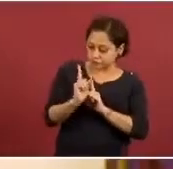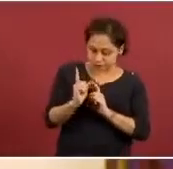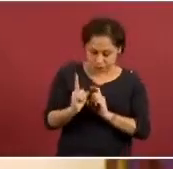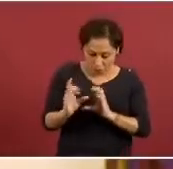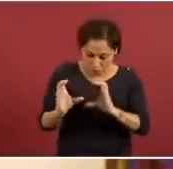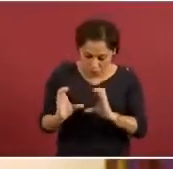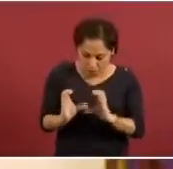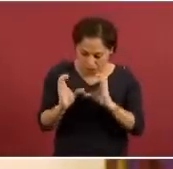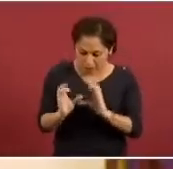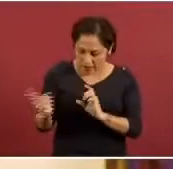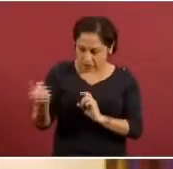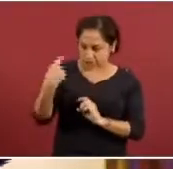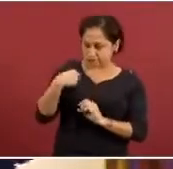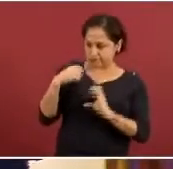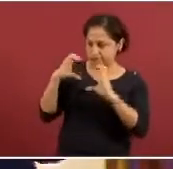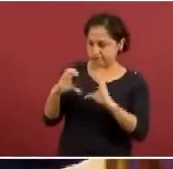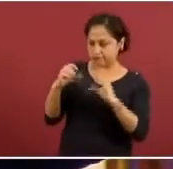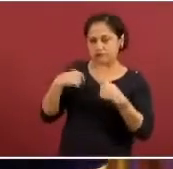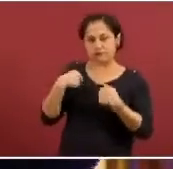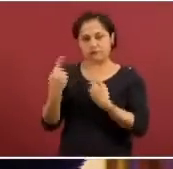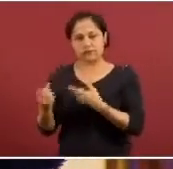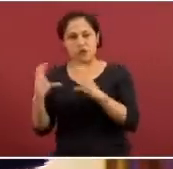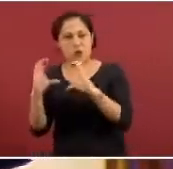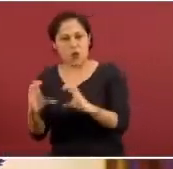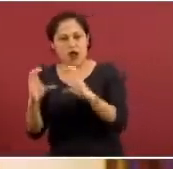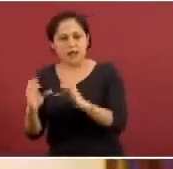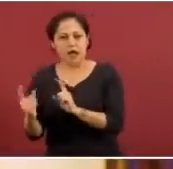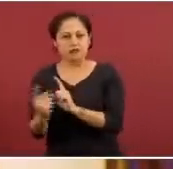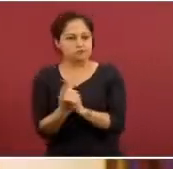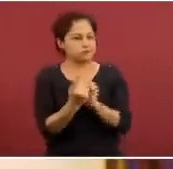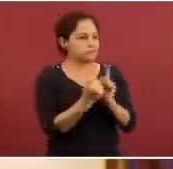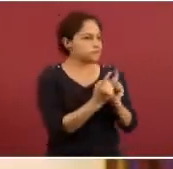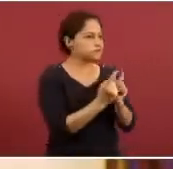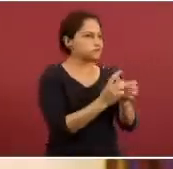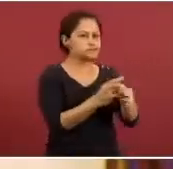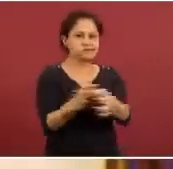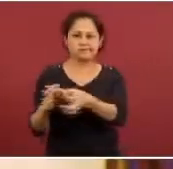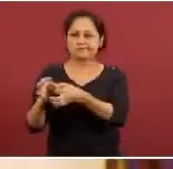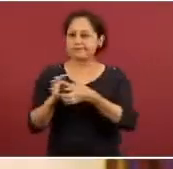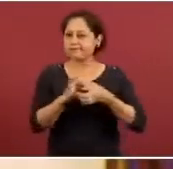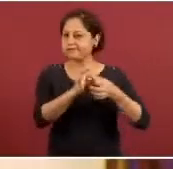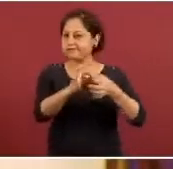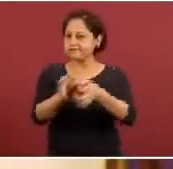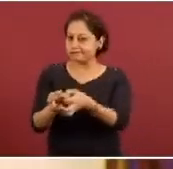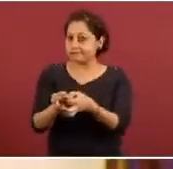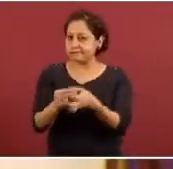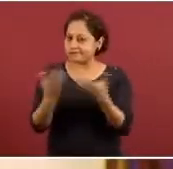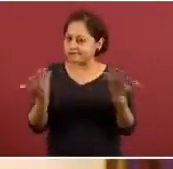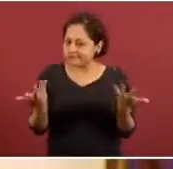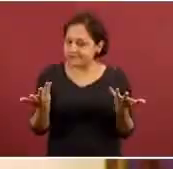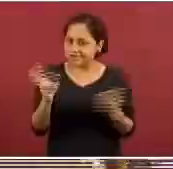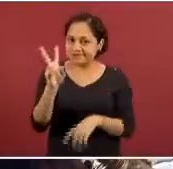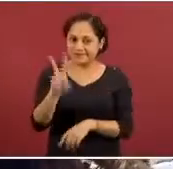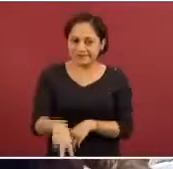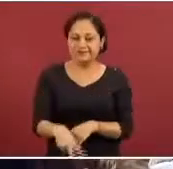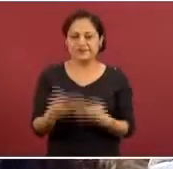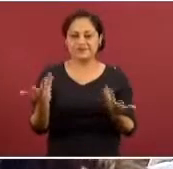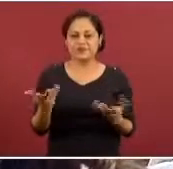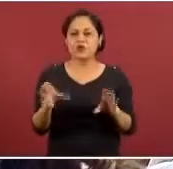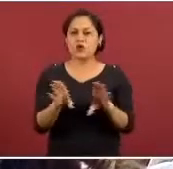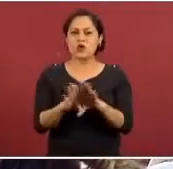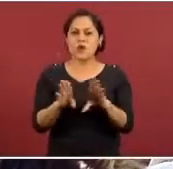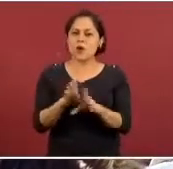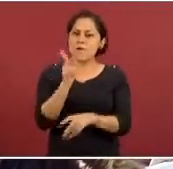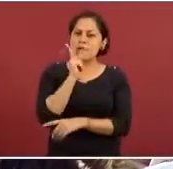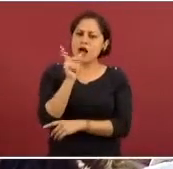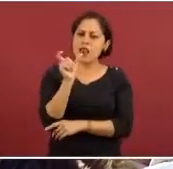la respuesta a este problema de salud pública y su connotación social. ¿Y qué queremos decir con cuidado?